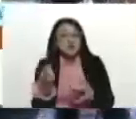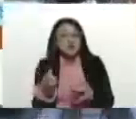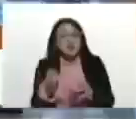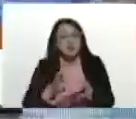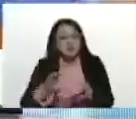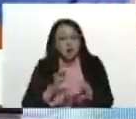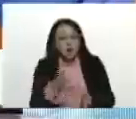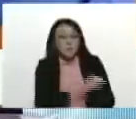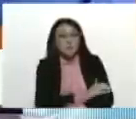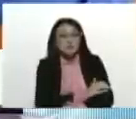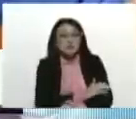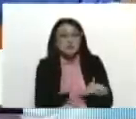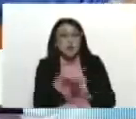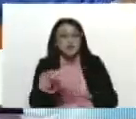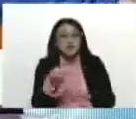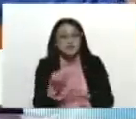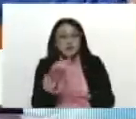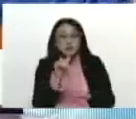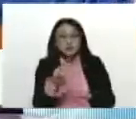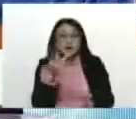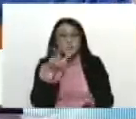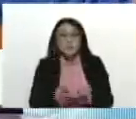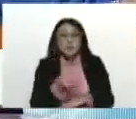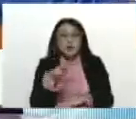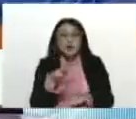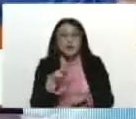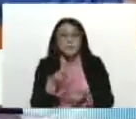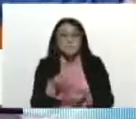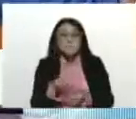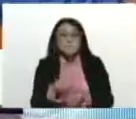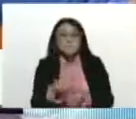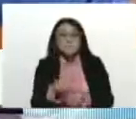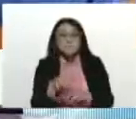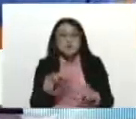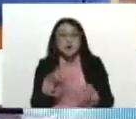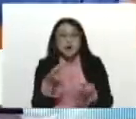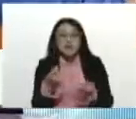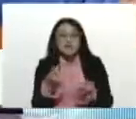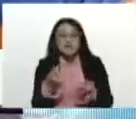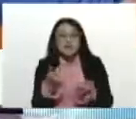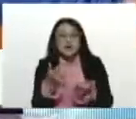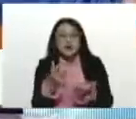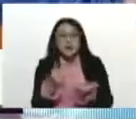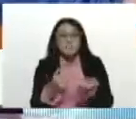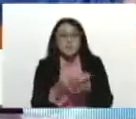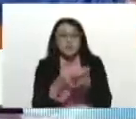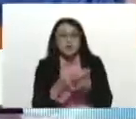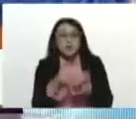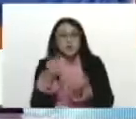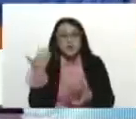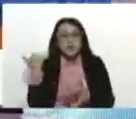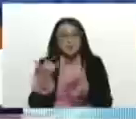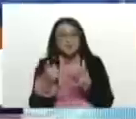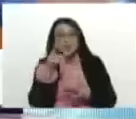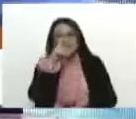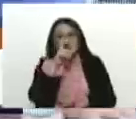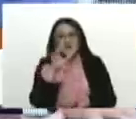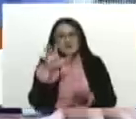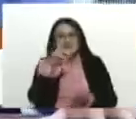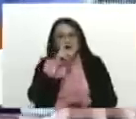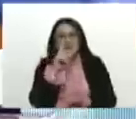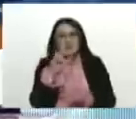esta semana anunciaron que aprobaron la mayor cantidad en los últimos diez años de apoyo a latinoamérica